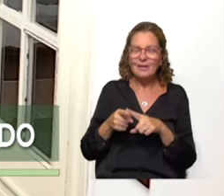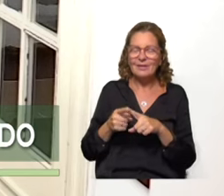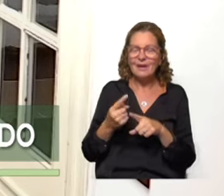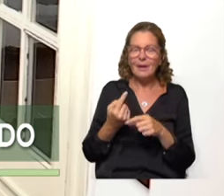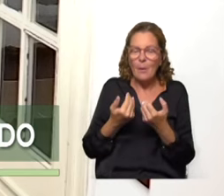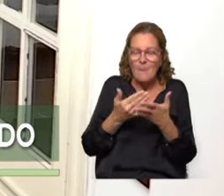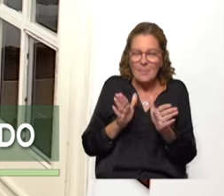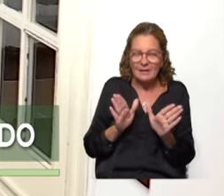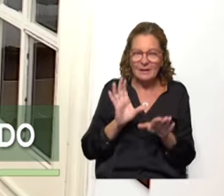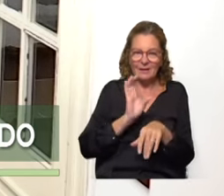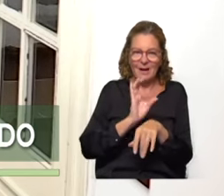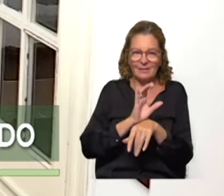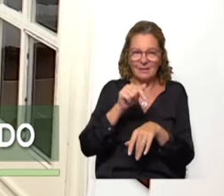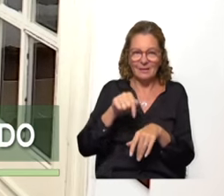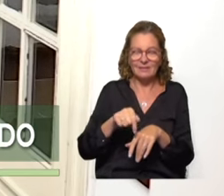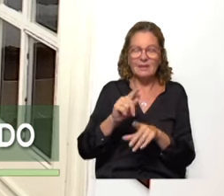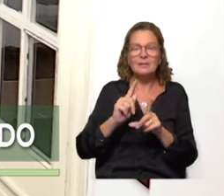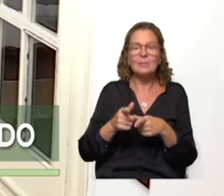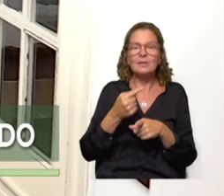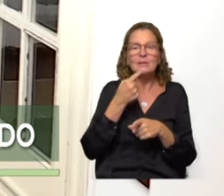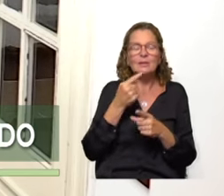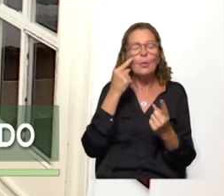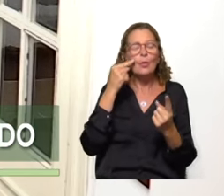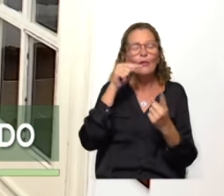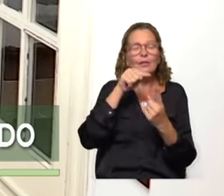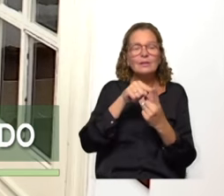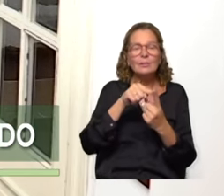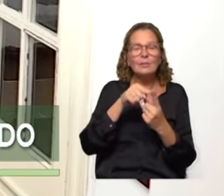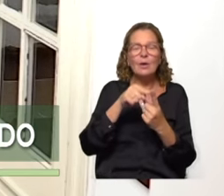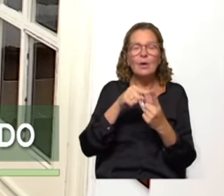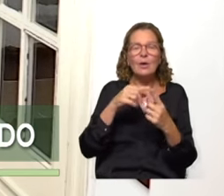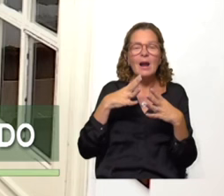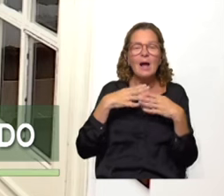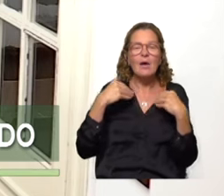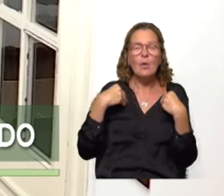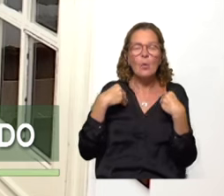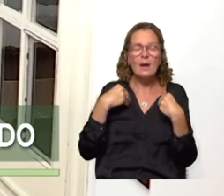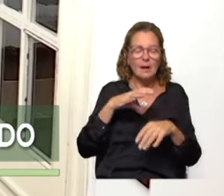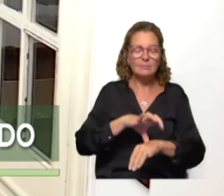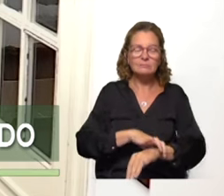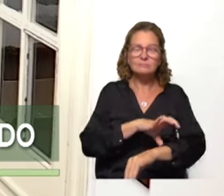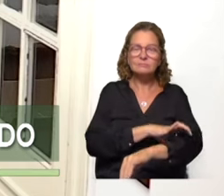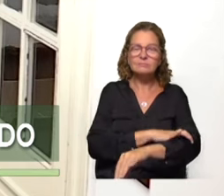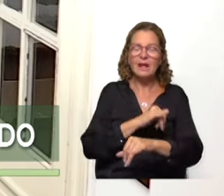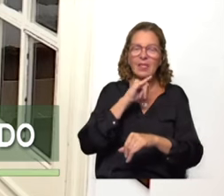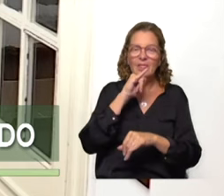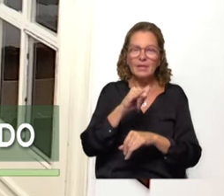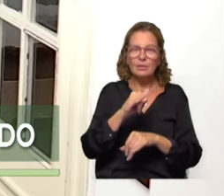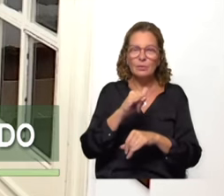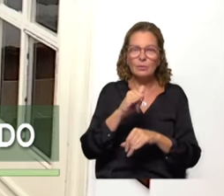este inicio de clases, en particular haciendo foco en primaria y educación inicial, donde denuncian